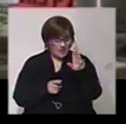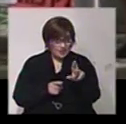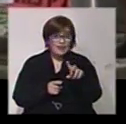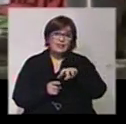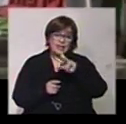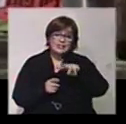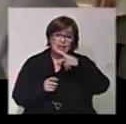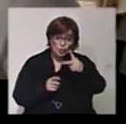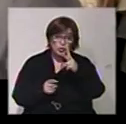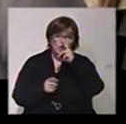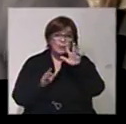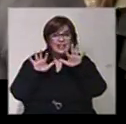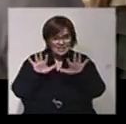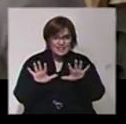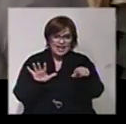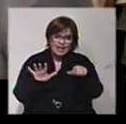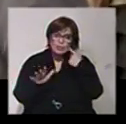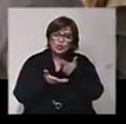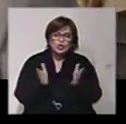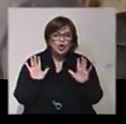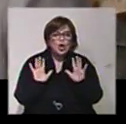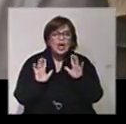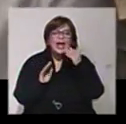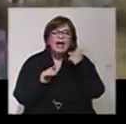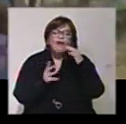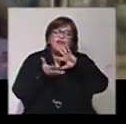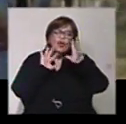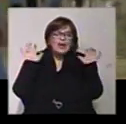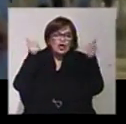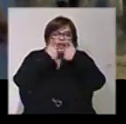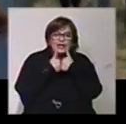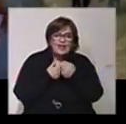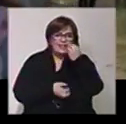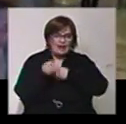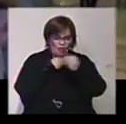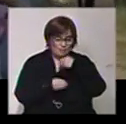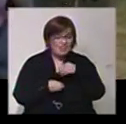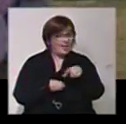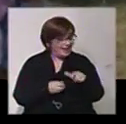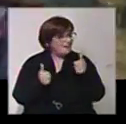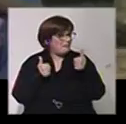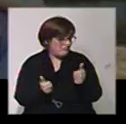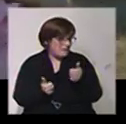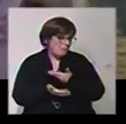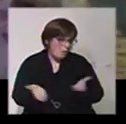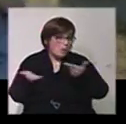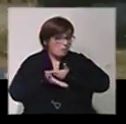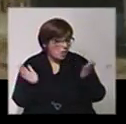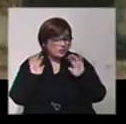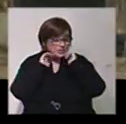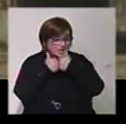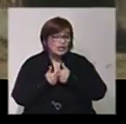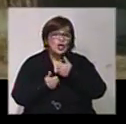llama En crudo, la cara oculta del mundo de la gastronomía. Le iba bien con el tema de revelar los secretos, ¿no?, sí, de la gastronomía.